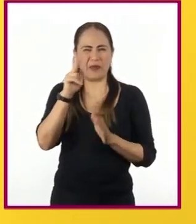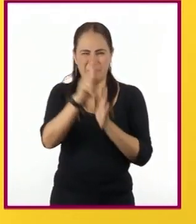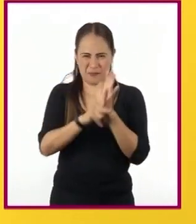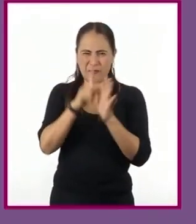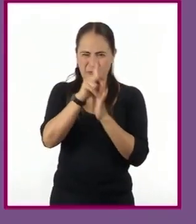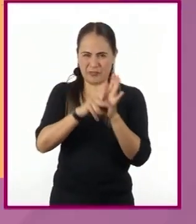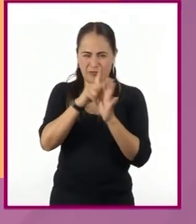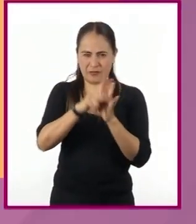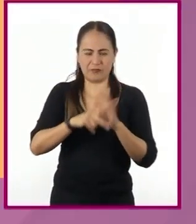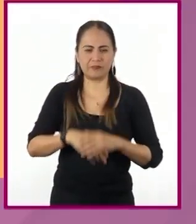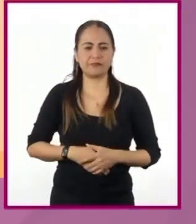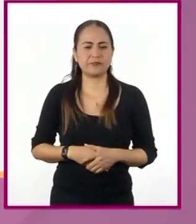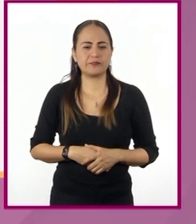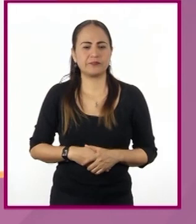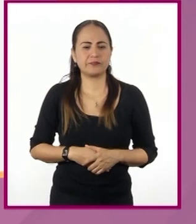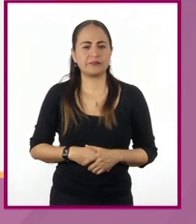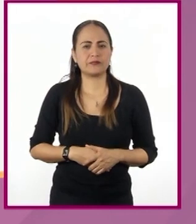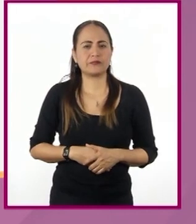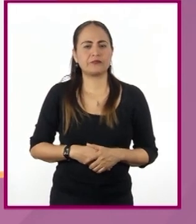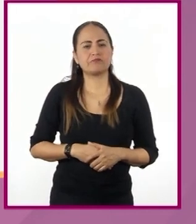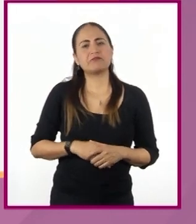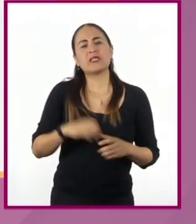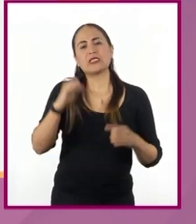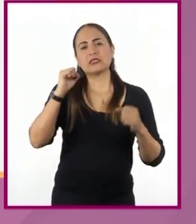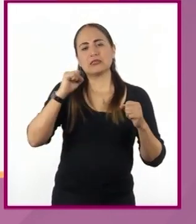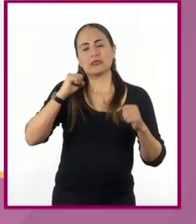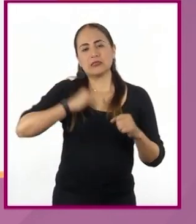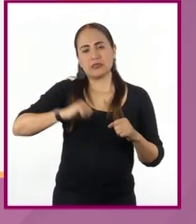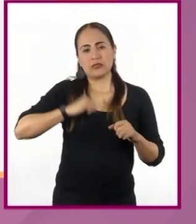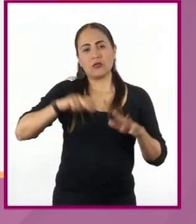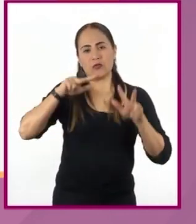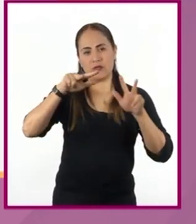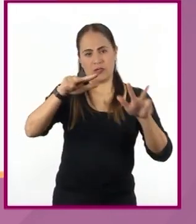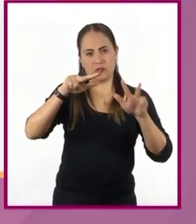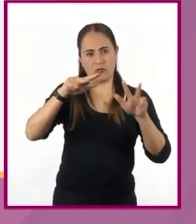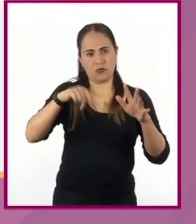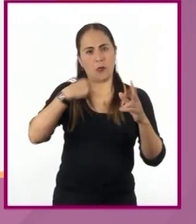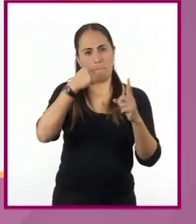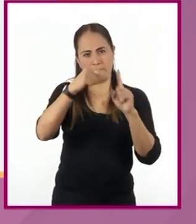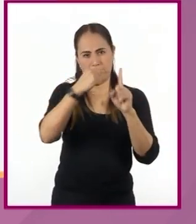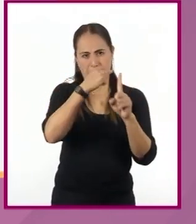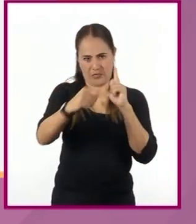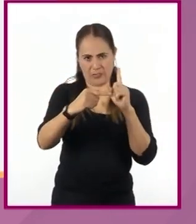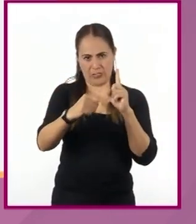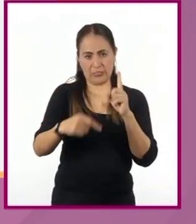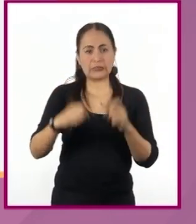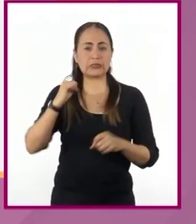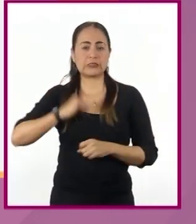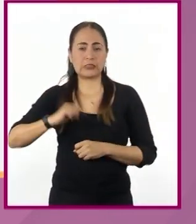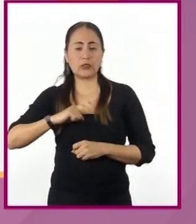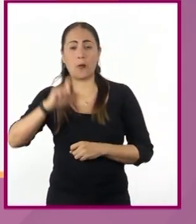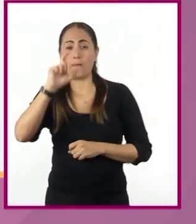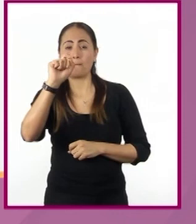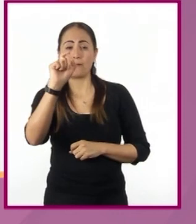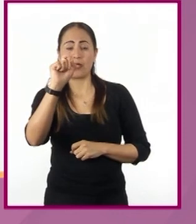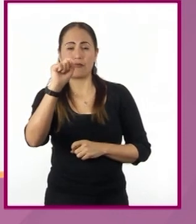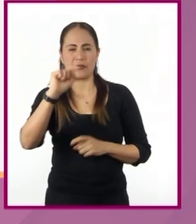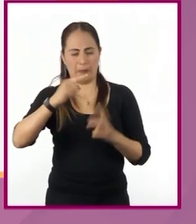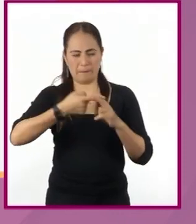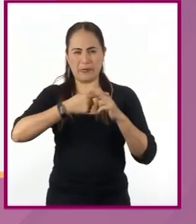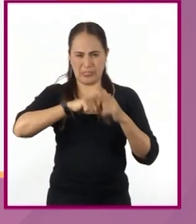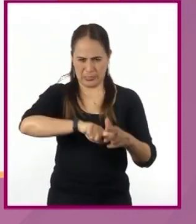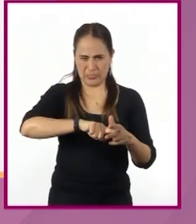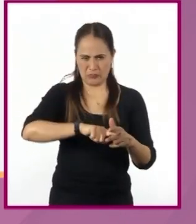video. Entre la segunda mitad del siglo XVIII y la primera mitad del siglo XX, sucedieron